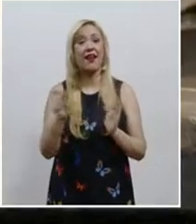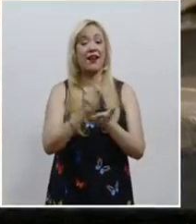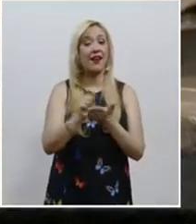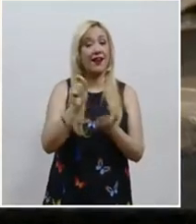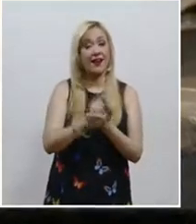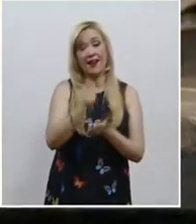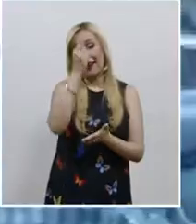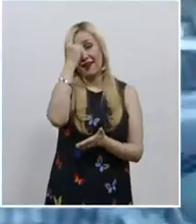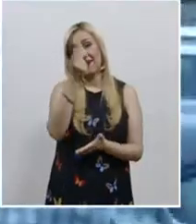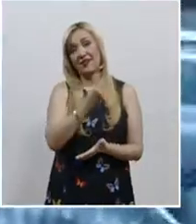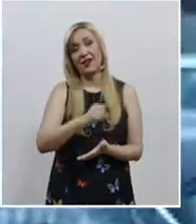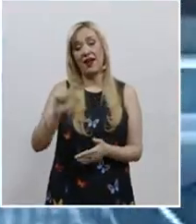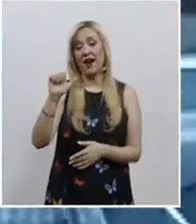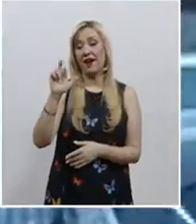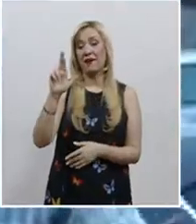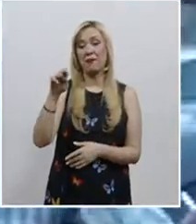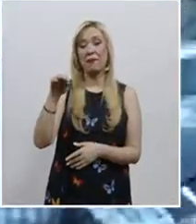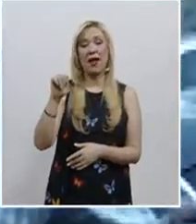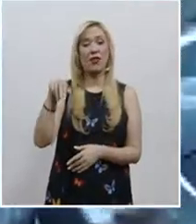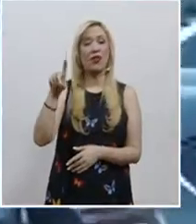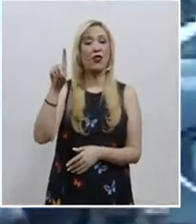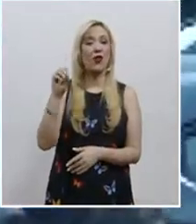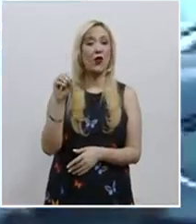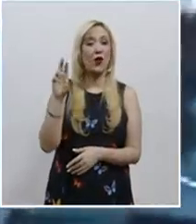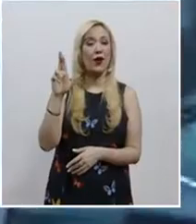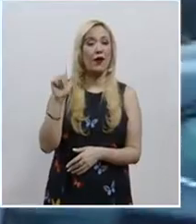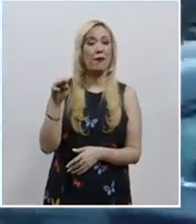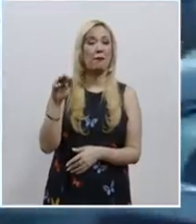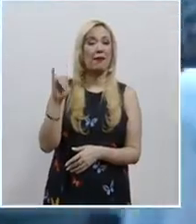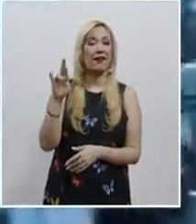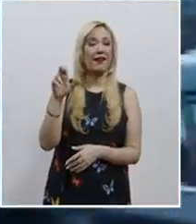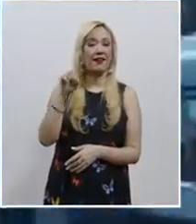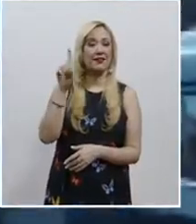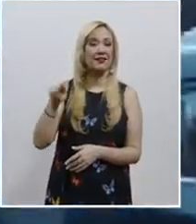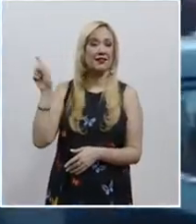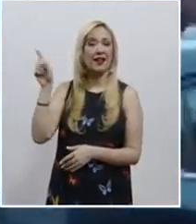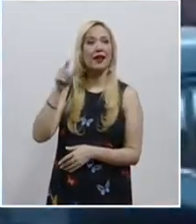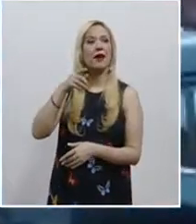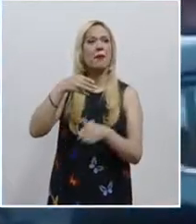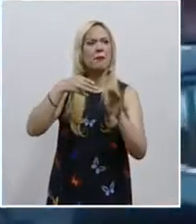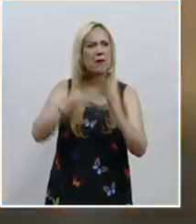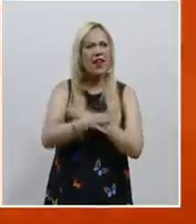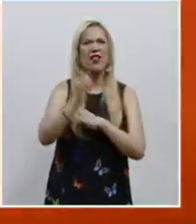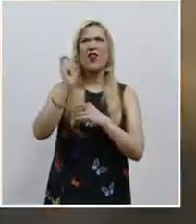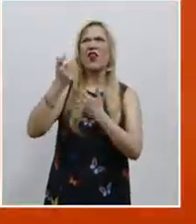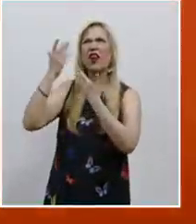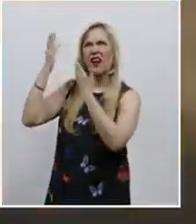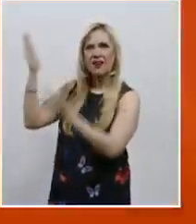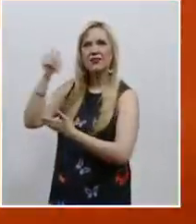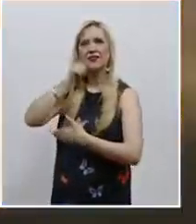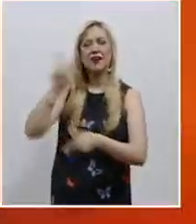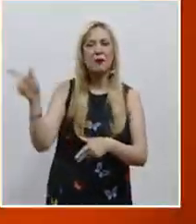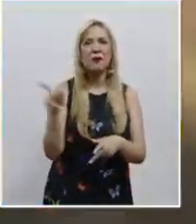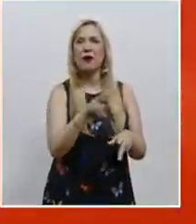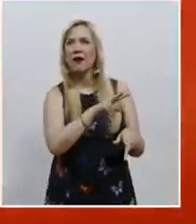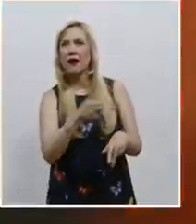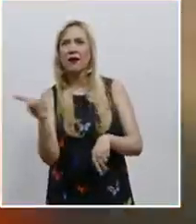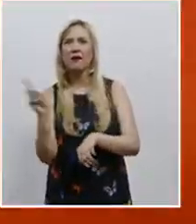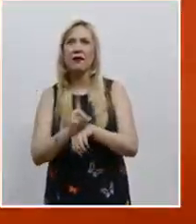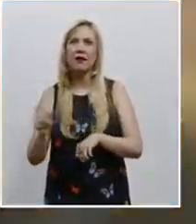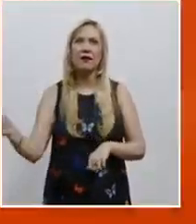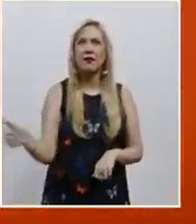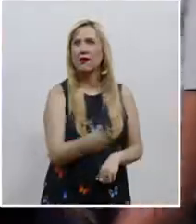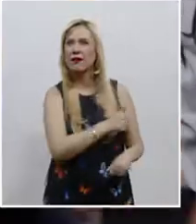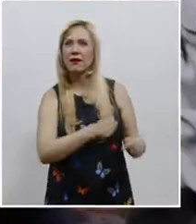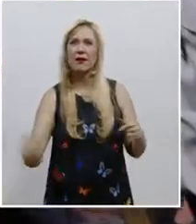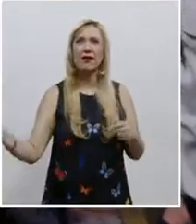mexicano Armando Ramírez, quien describió para el mundo la vida en el metro de la Ciudad de México. Transporte que diariamente ve